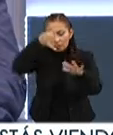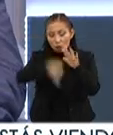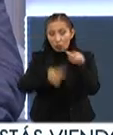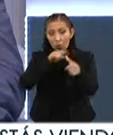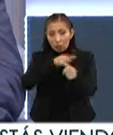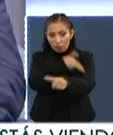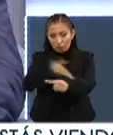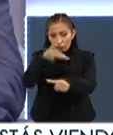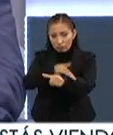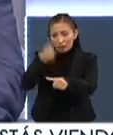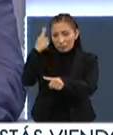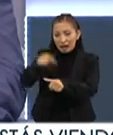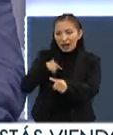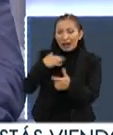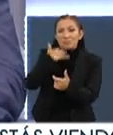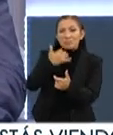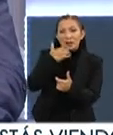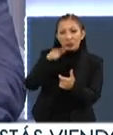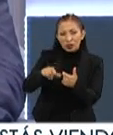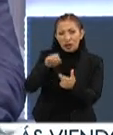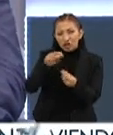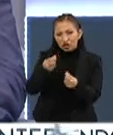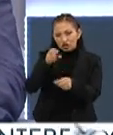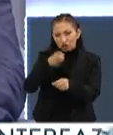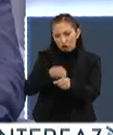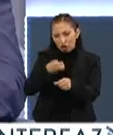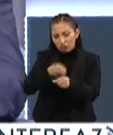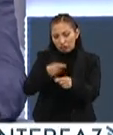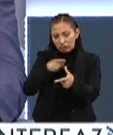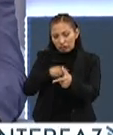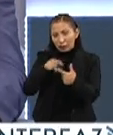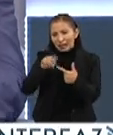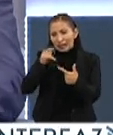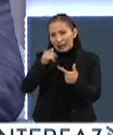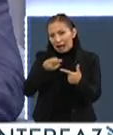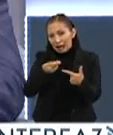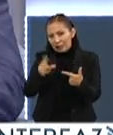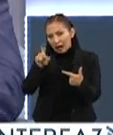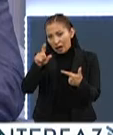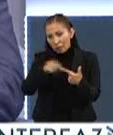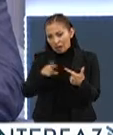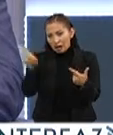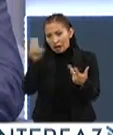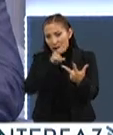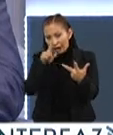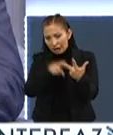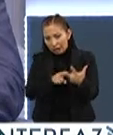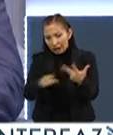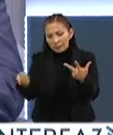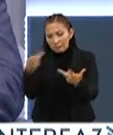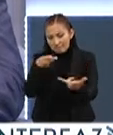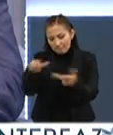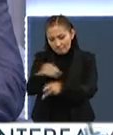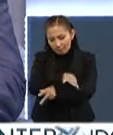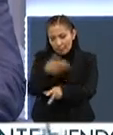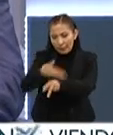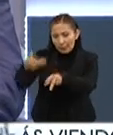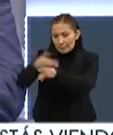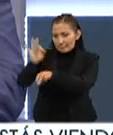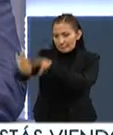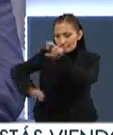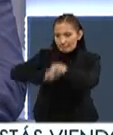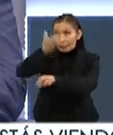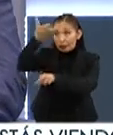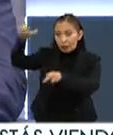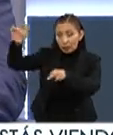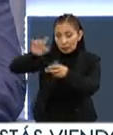es la gestión de residuos sólidos, ingeniería de la calidad del agua, ingeniería de la calidad del aire, la planeación y gestión ambiental